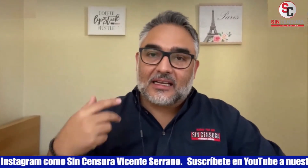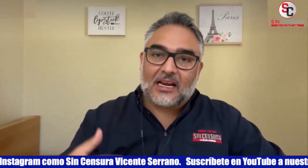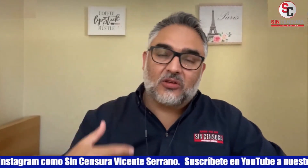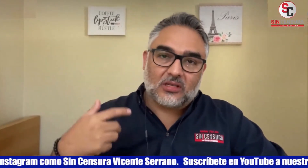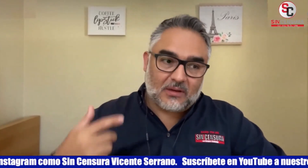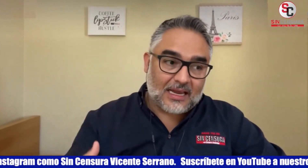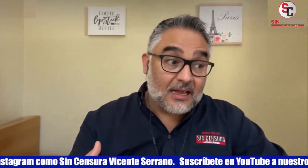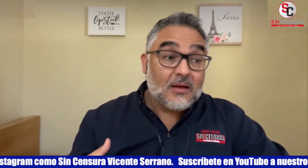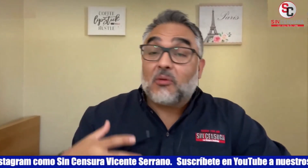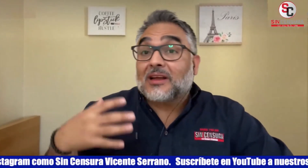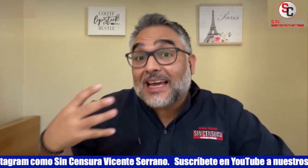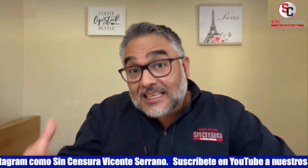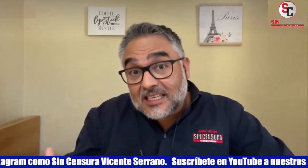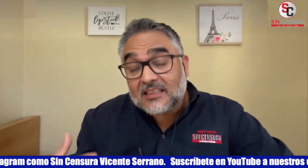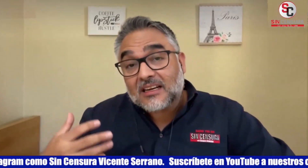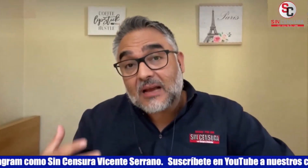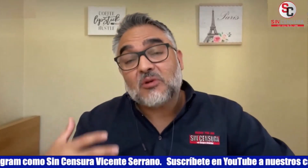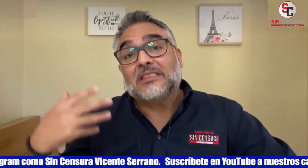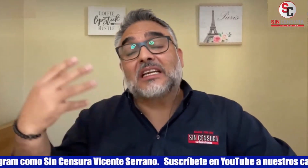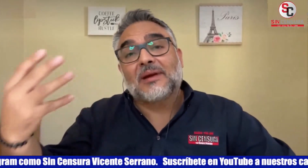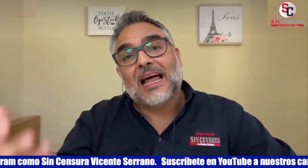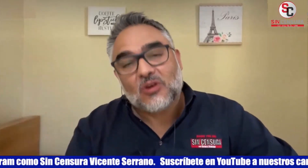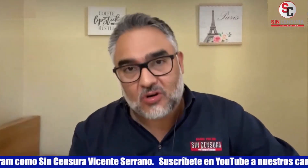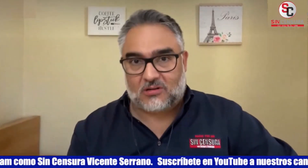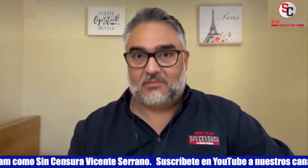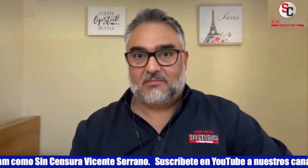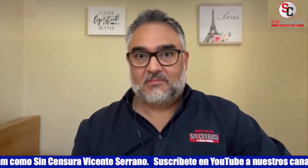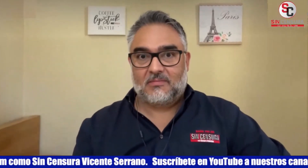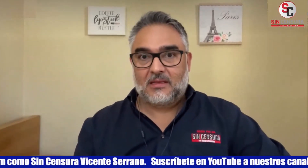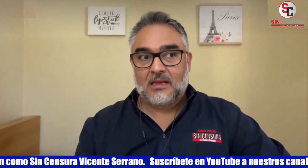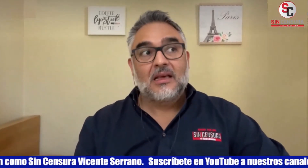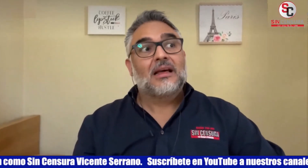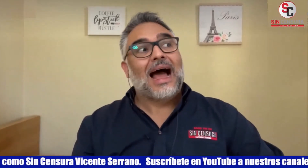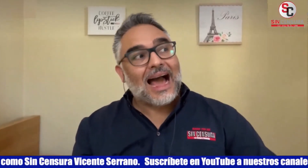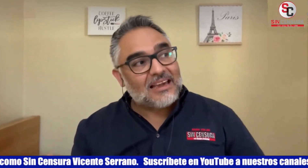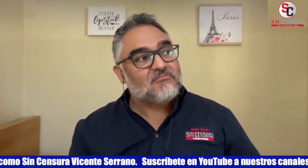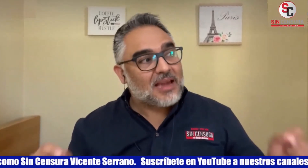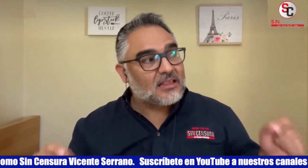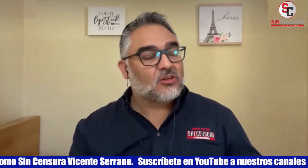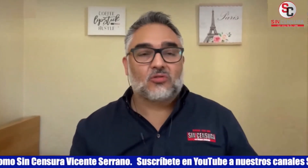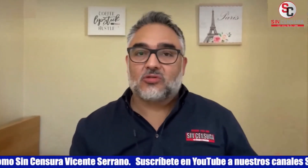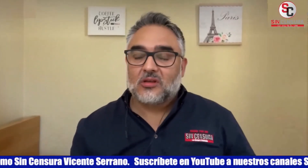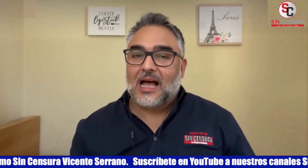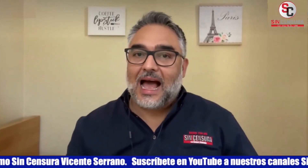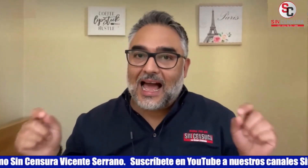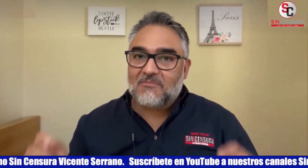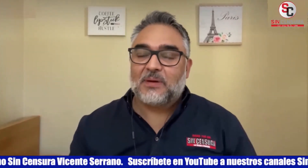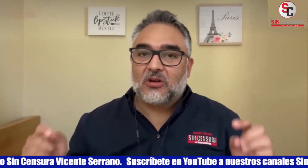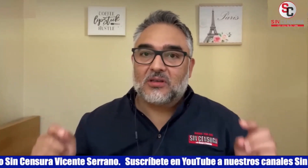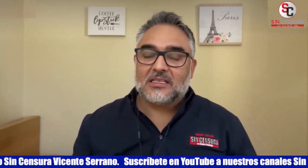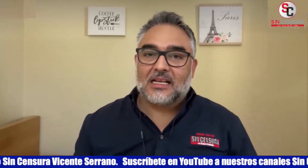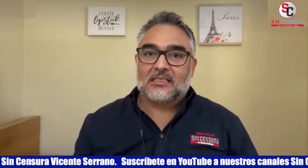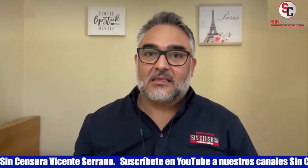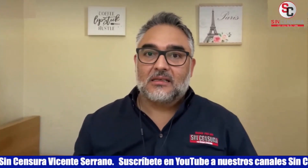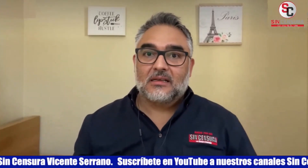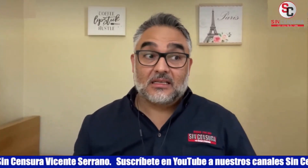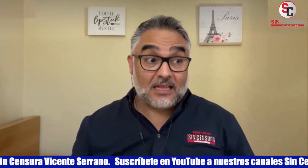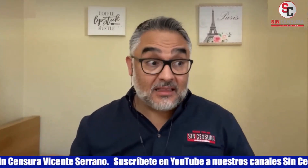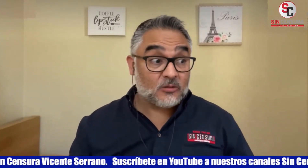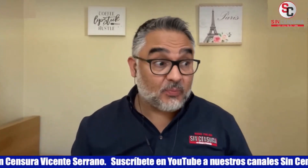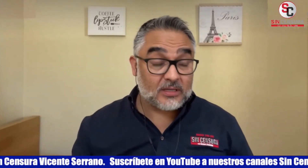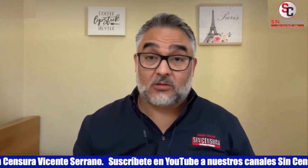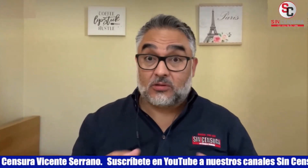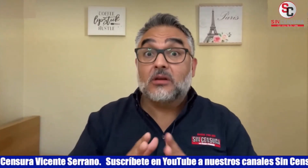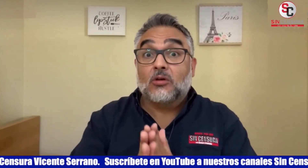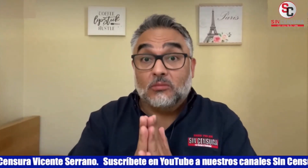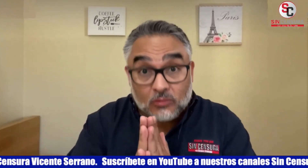maestro Ricardo Sevilla, porque este intercambio es revelador. Hay medios, hay periodistas que